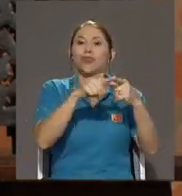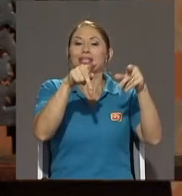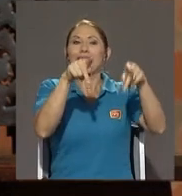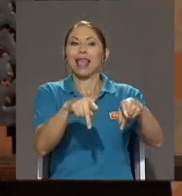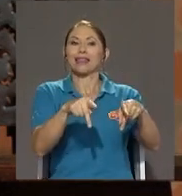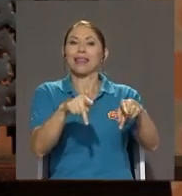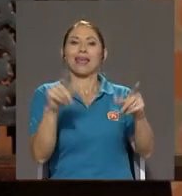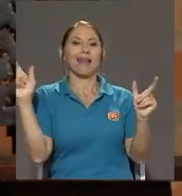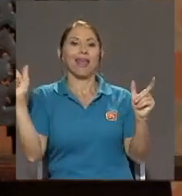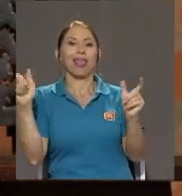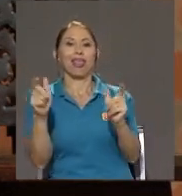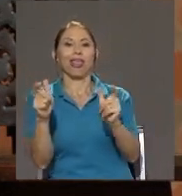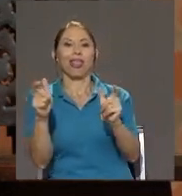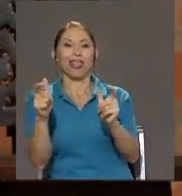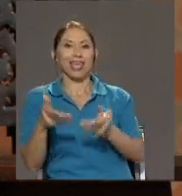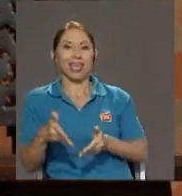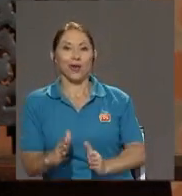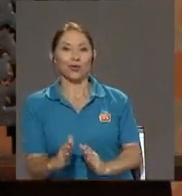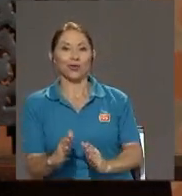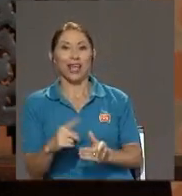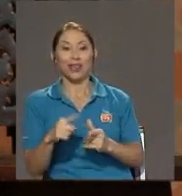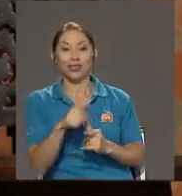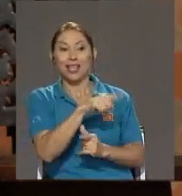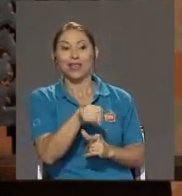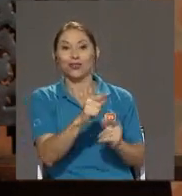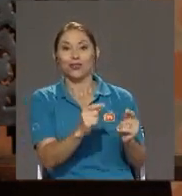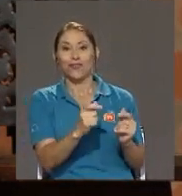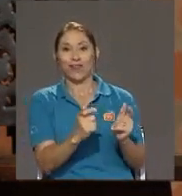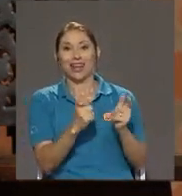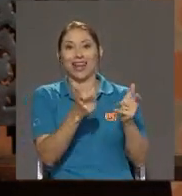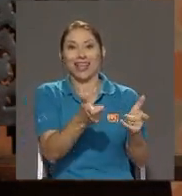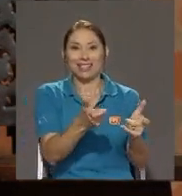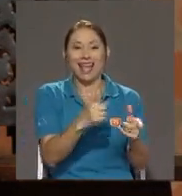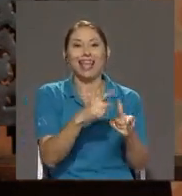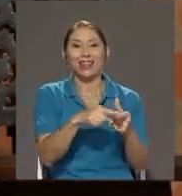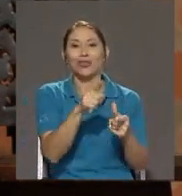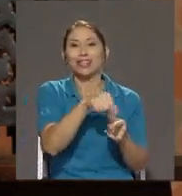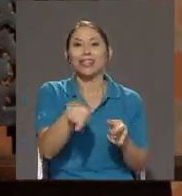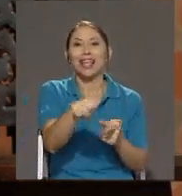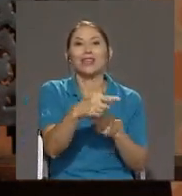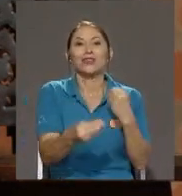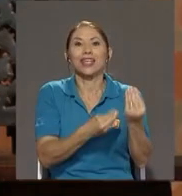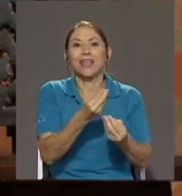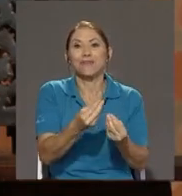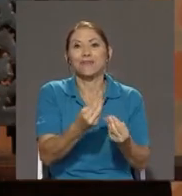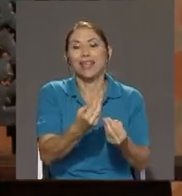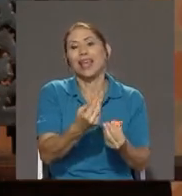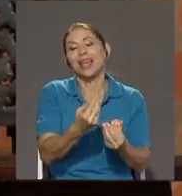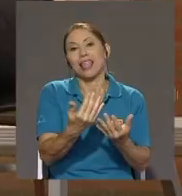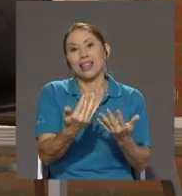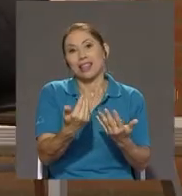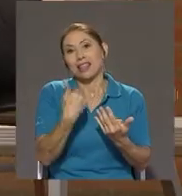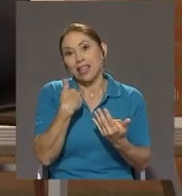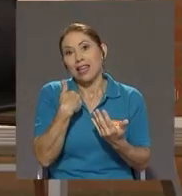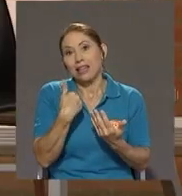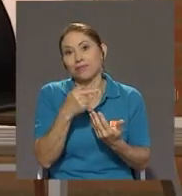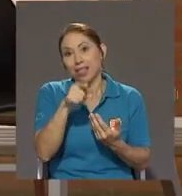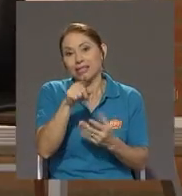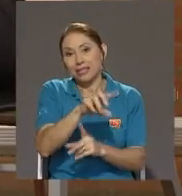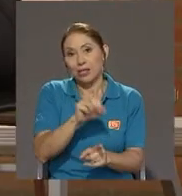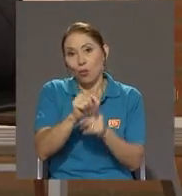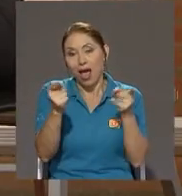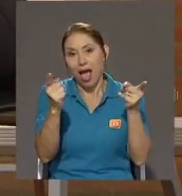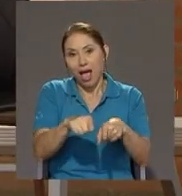más educada tiene más riqueza, y entonces hay un efecto de riqueza que hace que demanden más hijos. Entonces, en realidad tiene una forma como de U, ¿verdad?